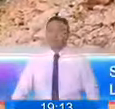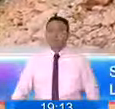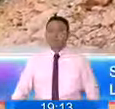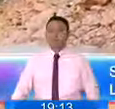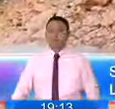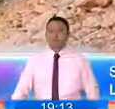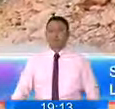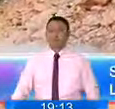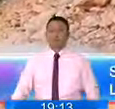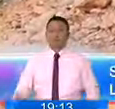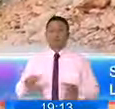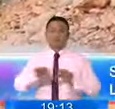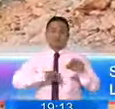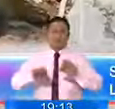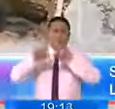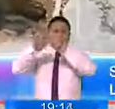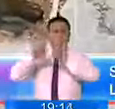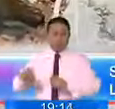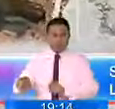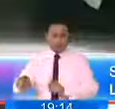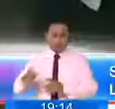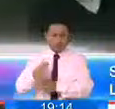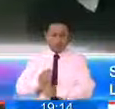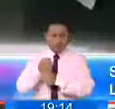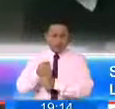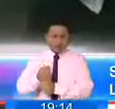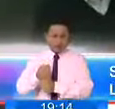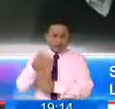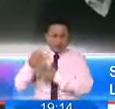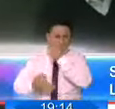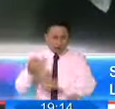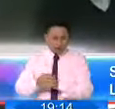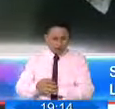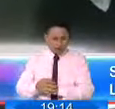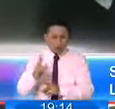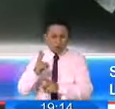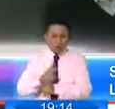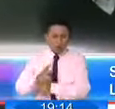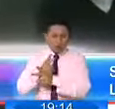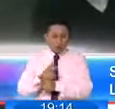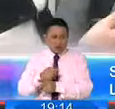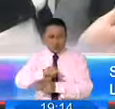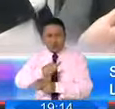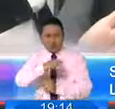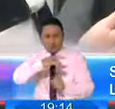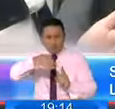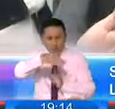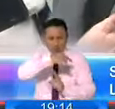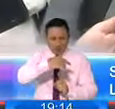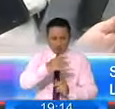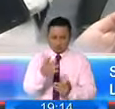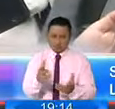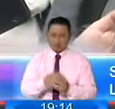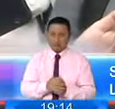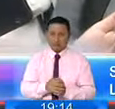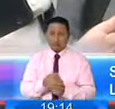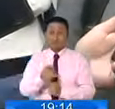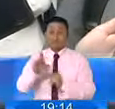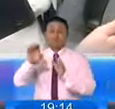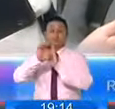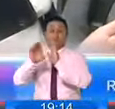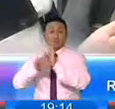interrogante no estaría brindando seguridad jurídica necesaria para proteger otros ecosistemas. El mismo Código Orgánico del